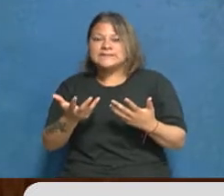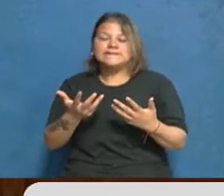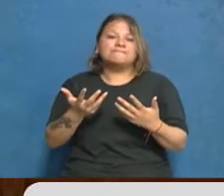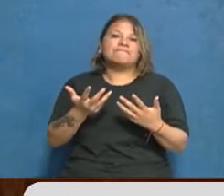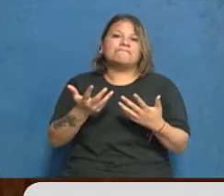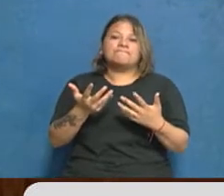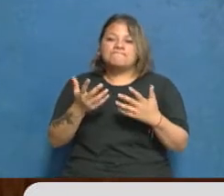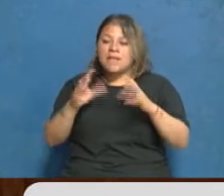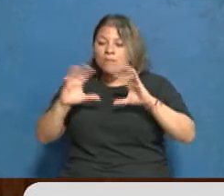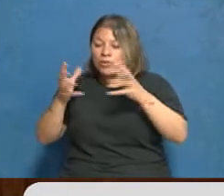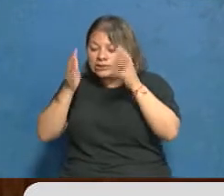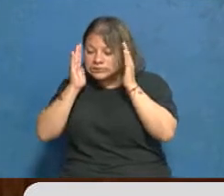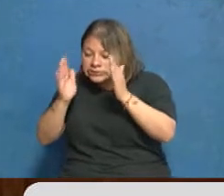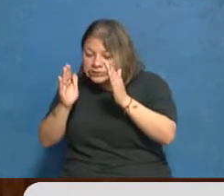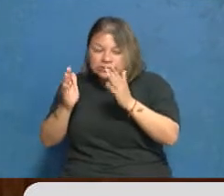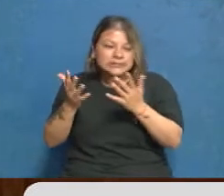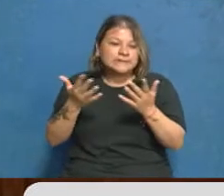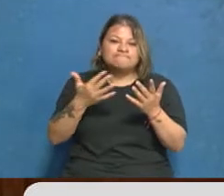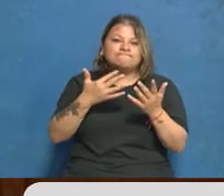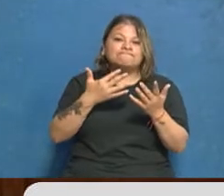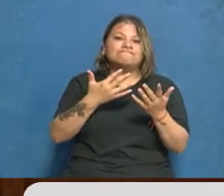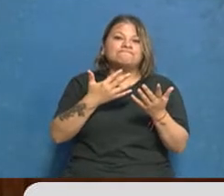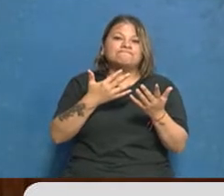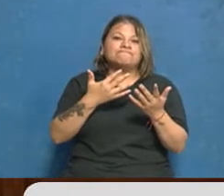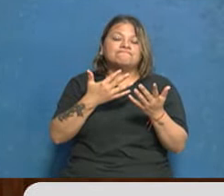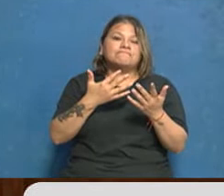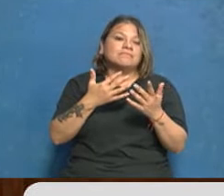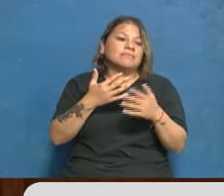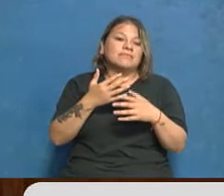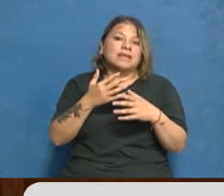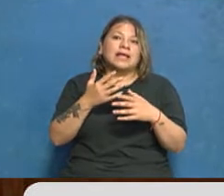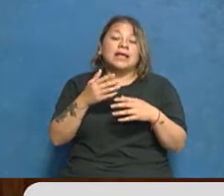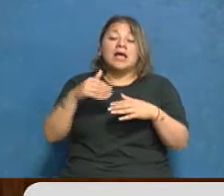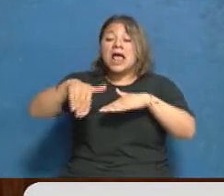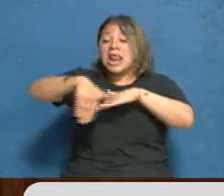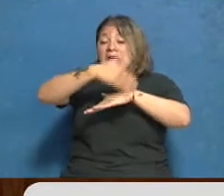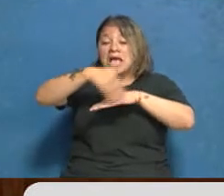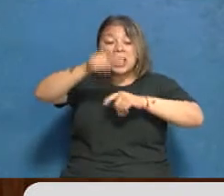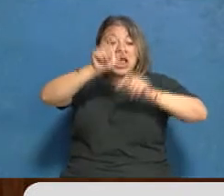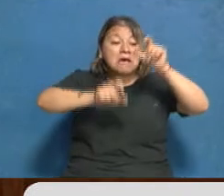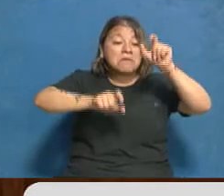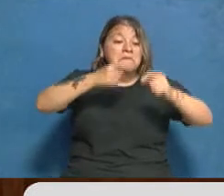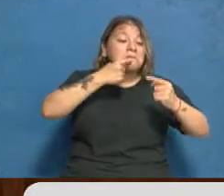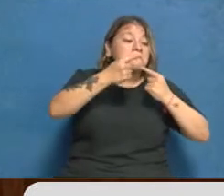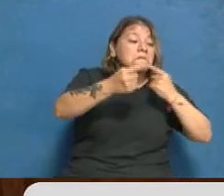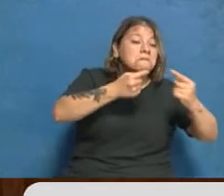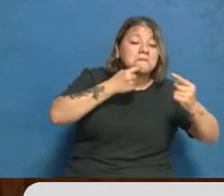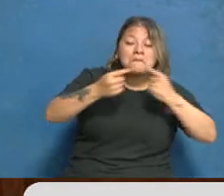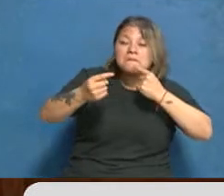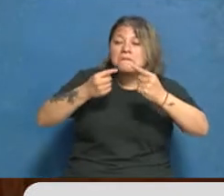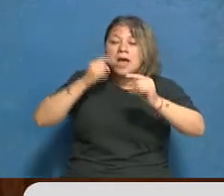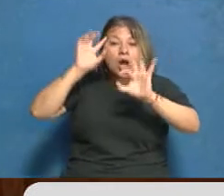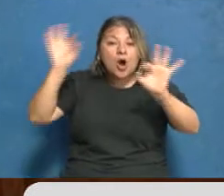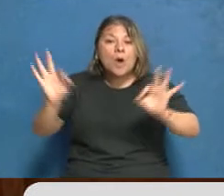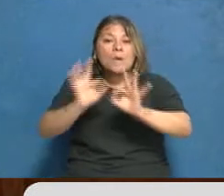excesiva, pero por allí también comprensible, que le ponemos al Mundial. Salimos a la calle a consultarle a muchos mendocinos qué